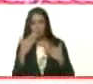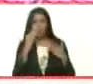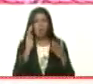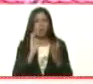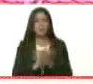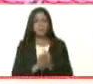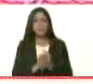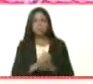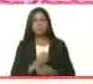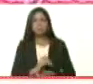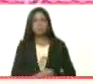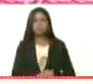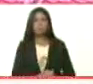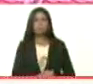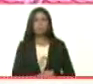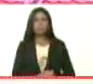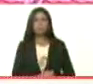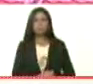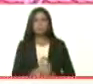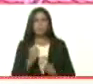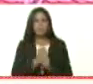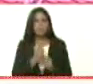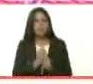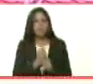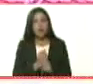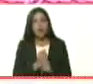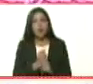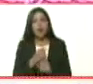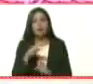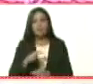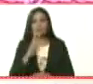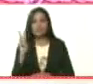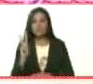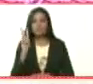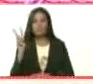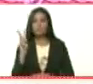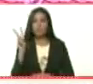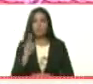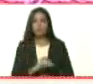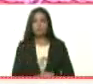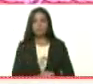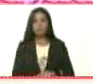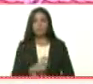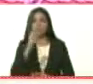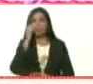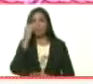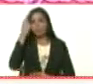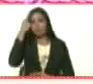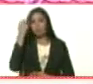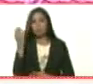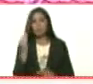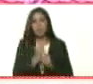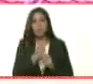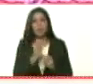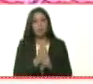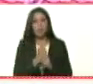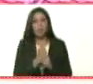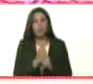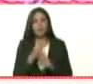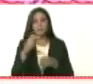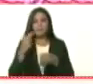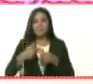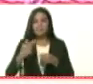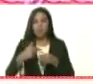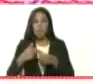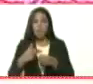compañeros de la clase obrera venezolana, a el constituyente, trabajador petrolero y